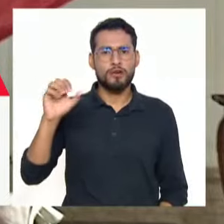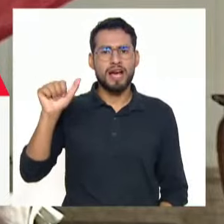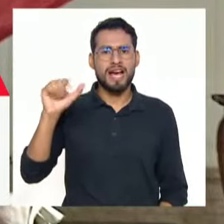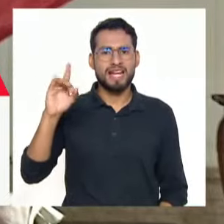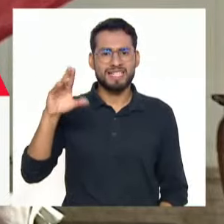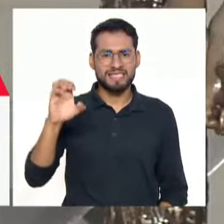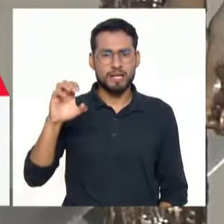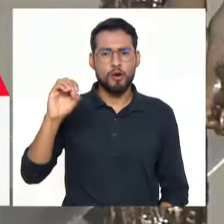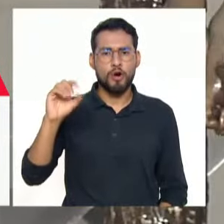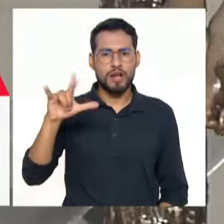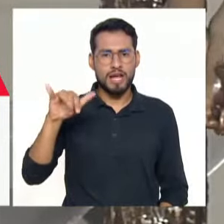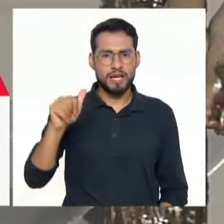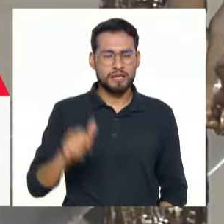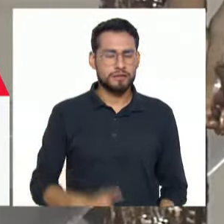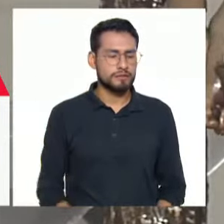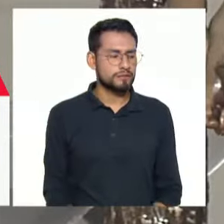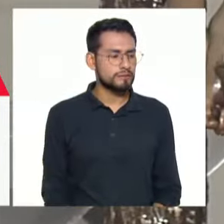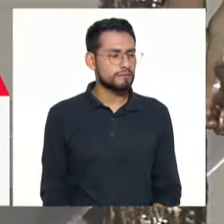Consejo de Ministros.